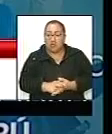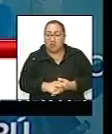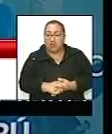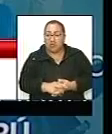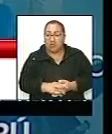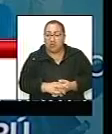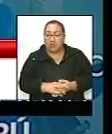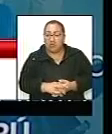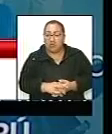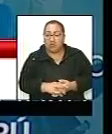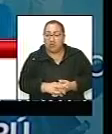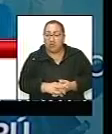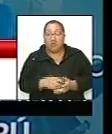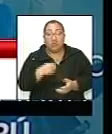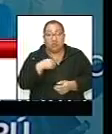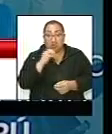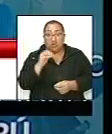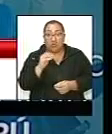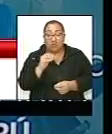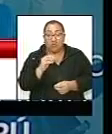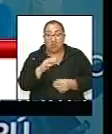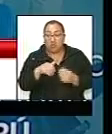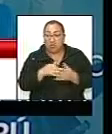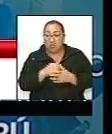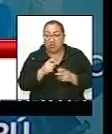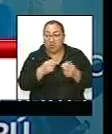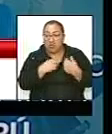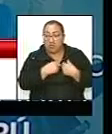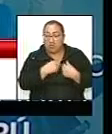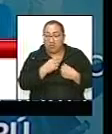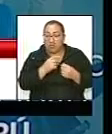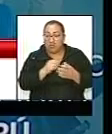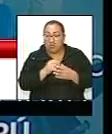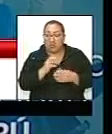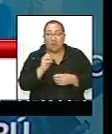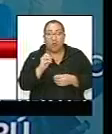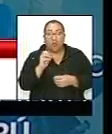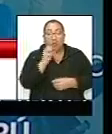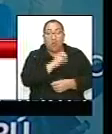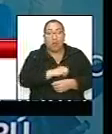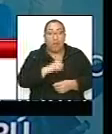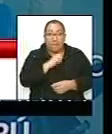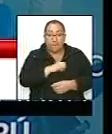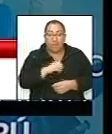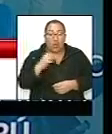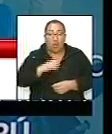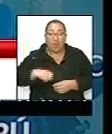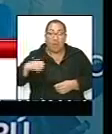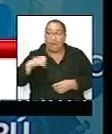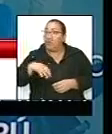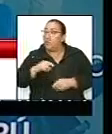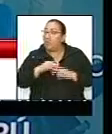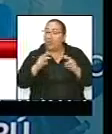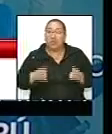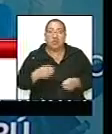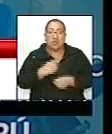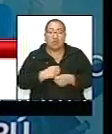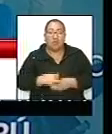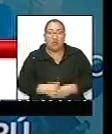Entonces, cité a todos los representantes de la SUMAPED a una mesa de